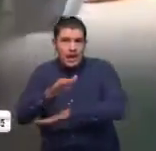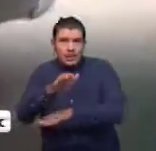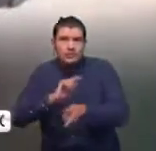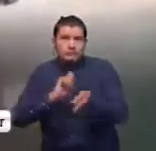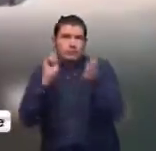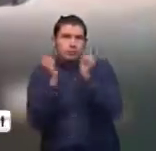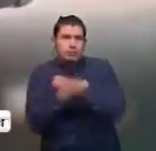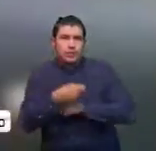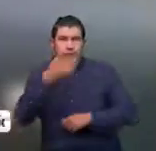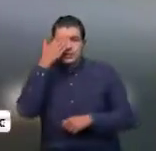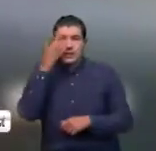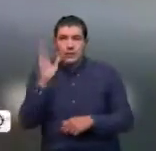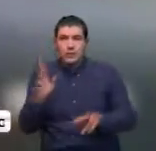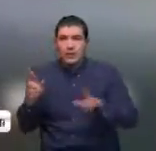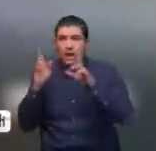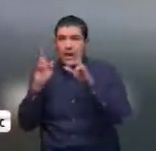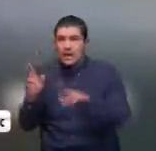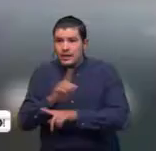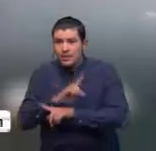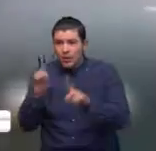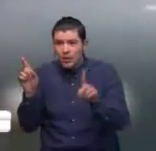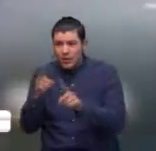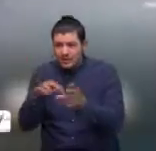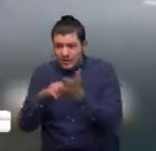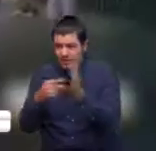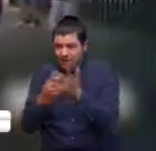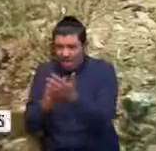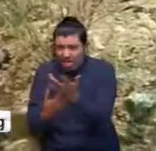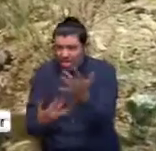es inesperado. Ojalá que no sea un desenlace de sangre.